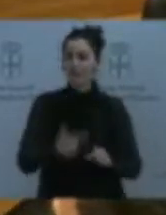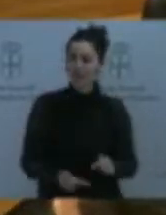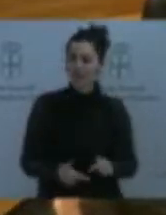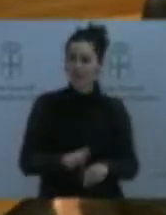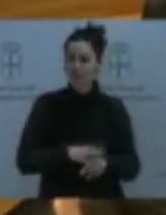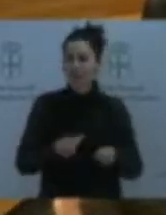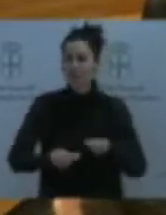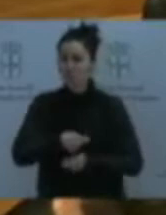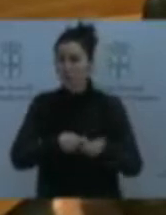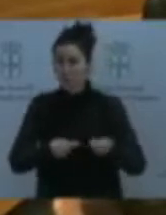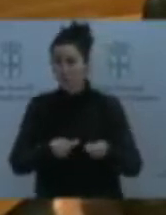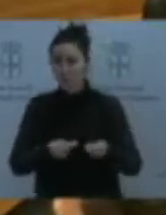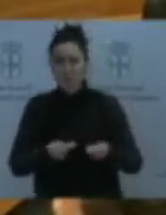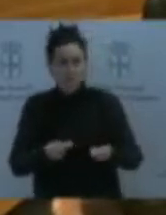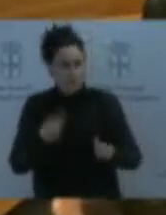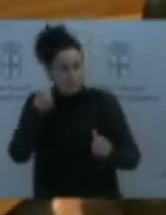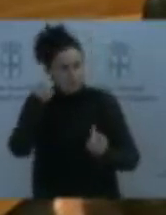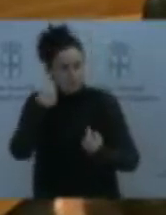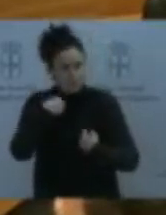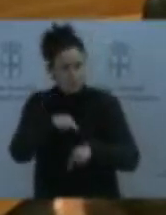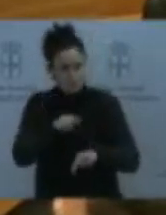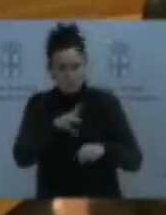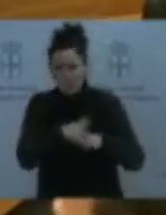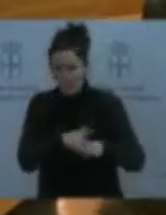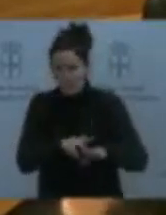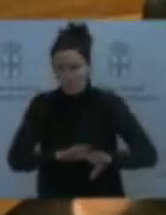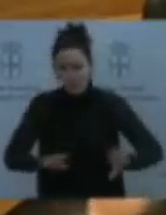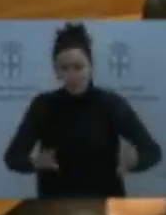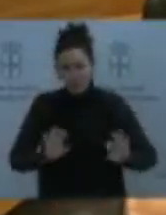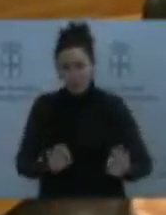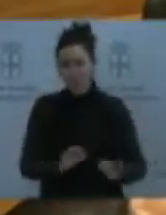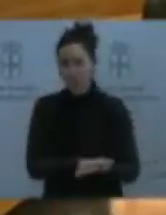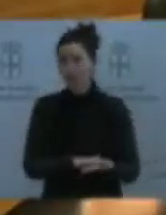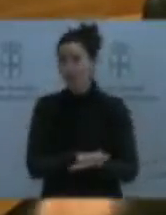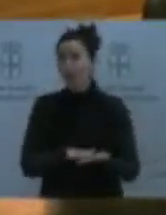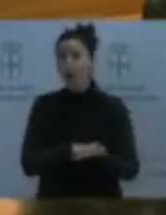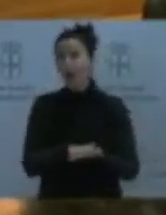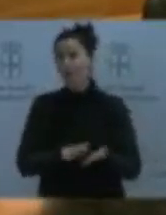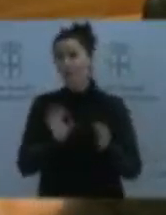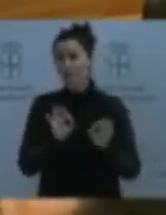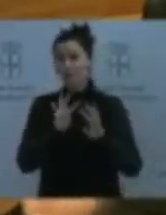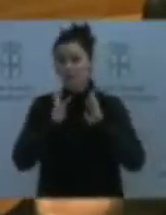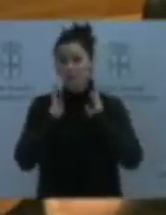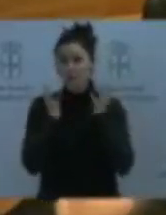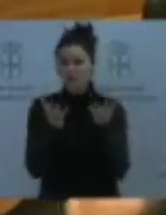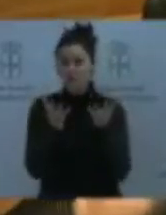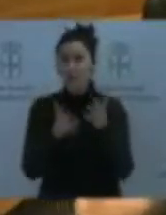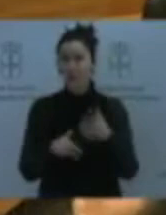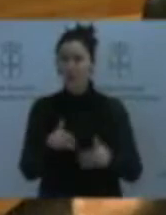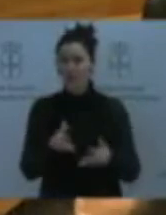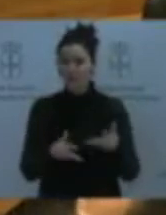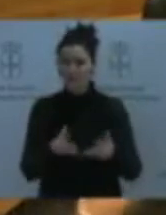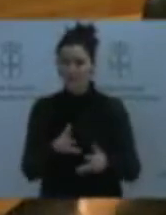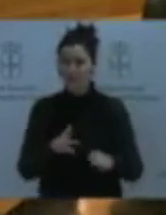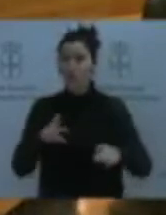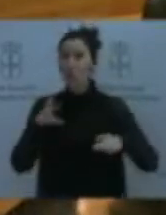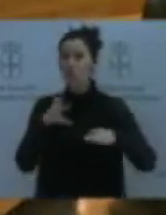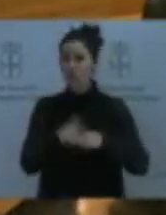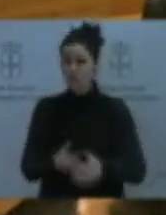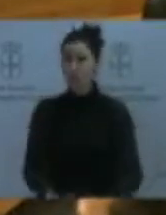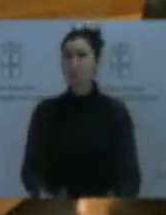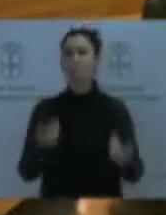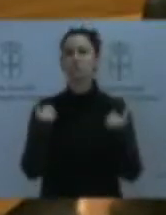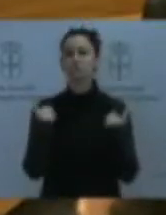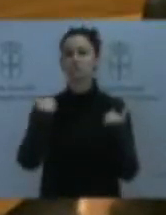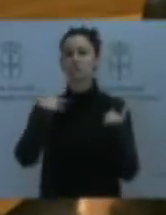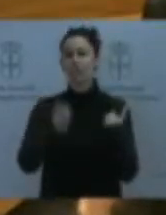Y estamos hablando de una empresa con un consejo de administración y unos accionistas y una responsabilidad ante ellos y los accionistas. Pero la empresa